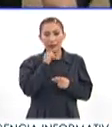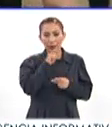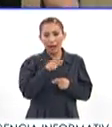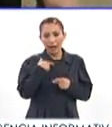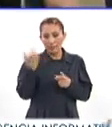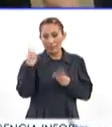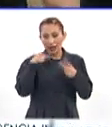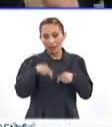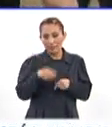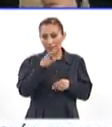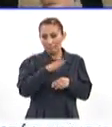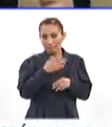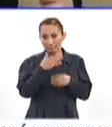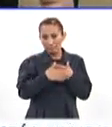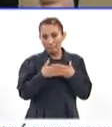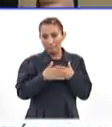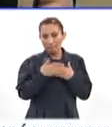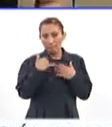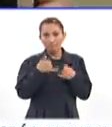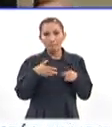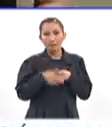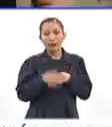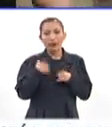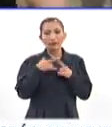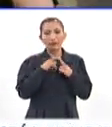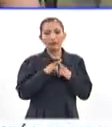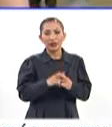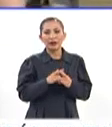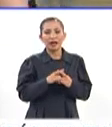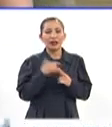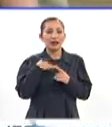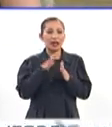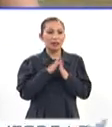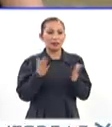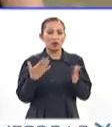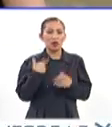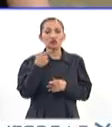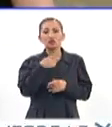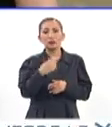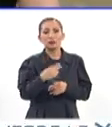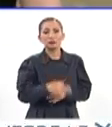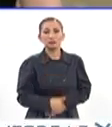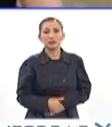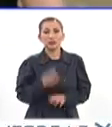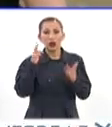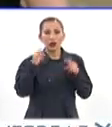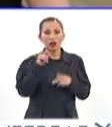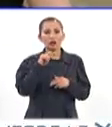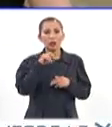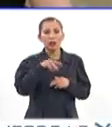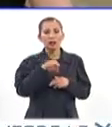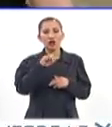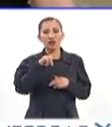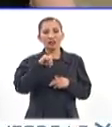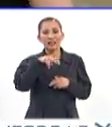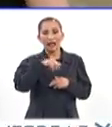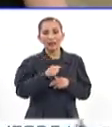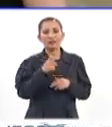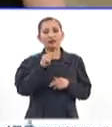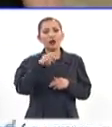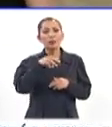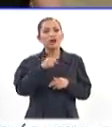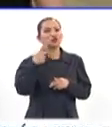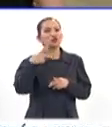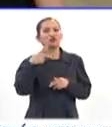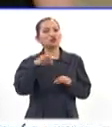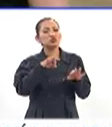también estará presente en unos minutos en la inauguración de esta Feria Internacional del Libro. ¿Cómo estás? ¿Cuál es tu nombre? Hola, me llamo Tomás Cortina. Tomás,